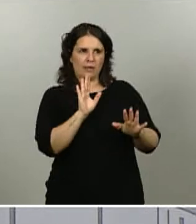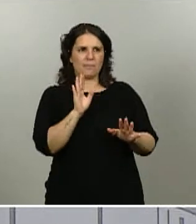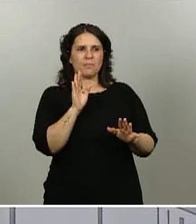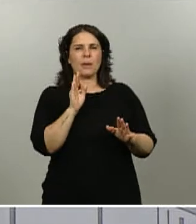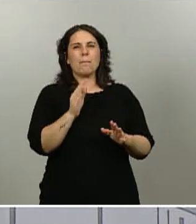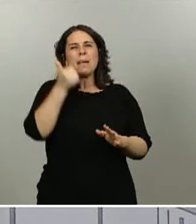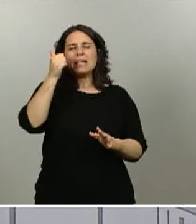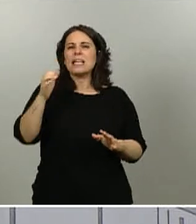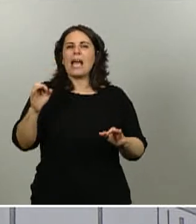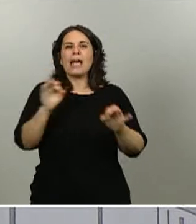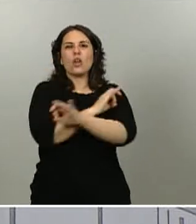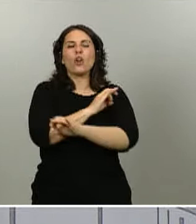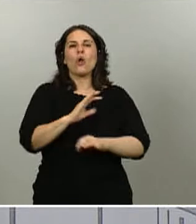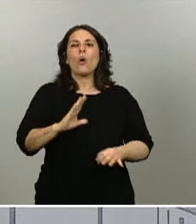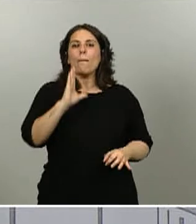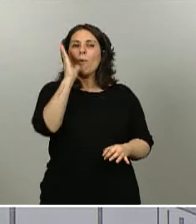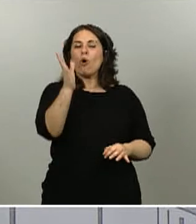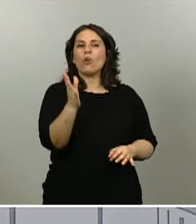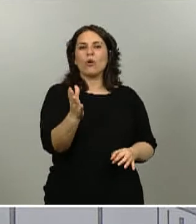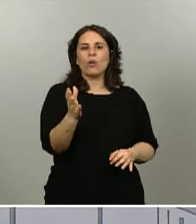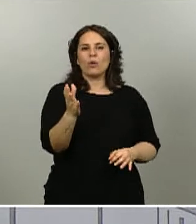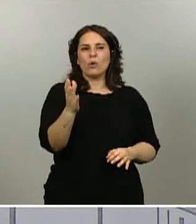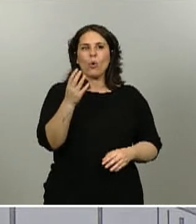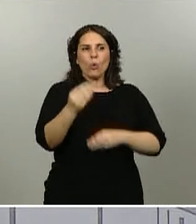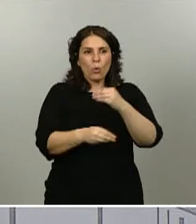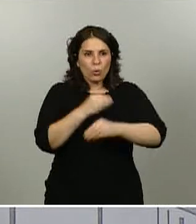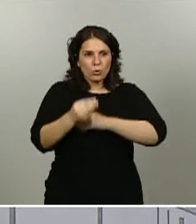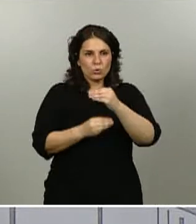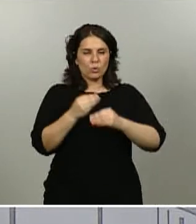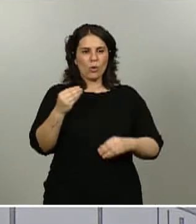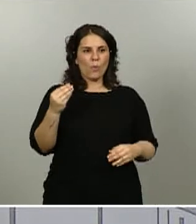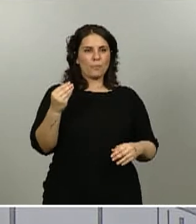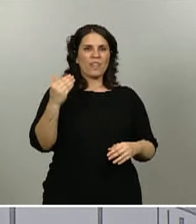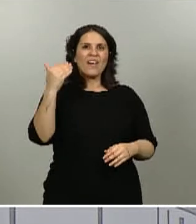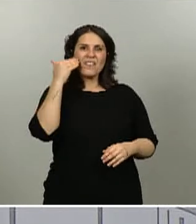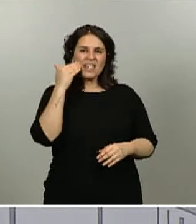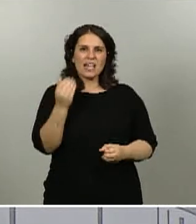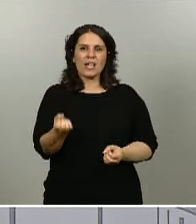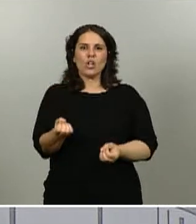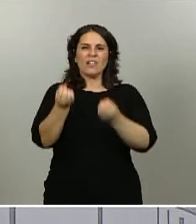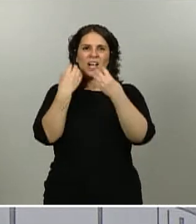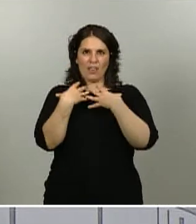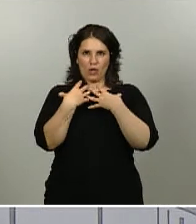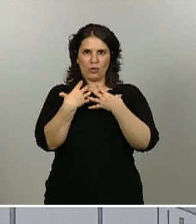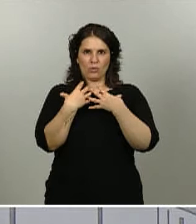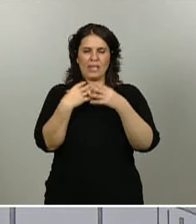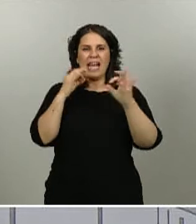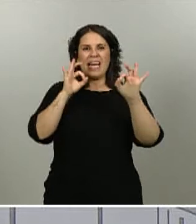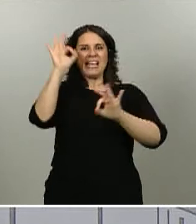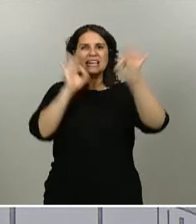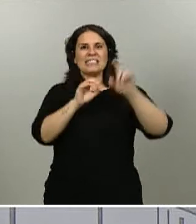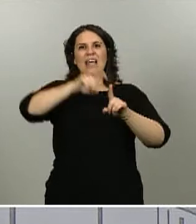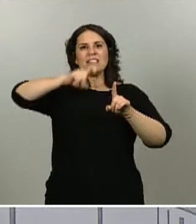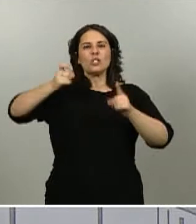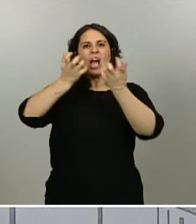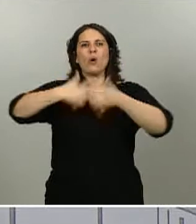en el uso de fechas de notificación de variables, de manejo de datos estadísticos automatizados, que había un